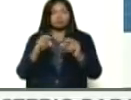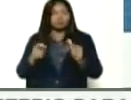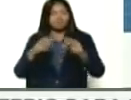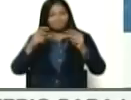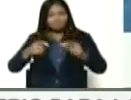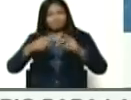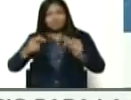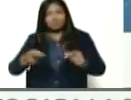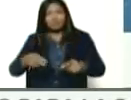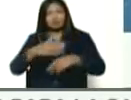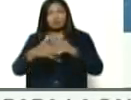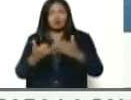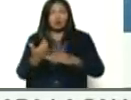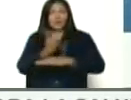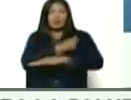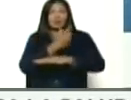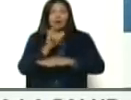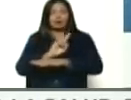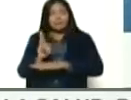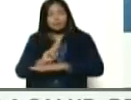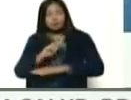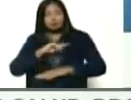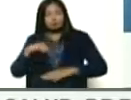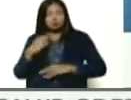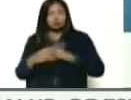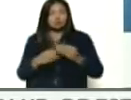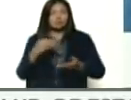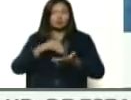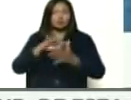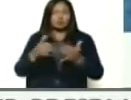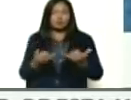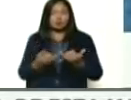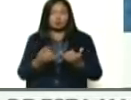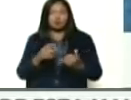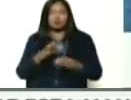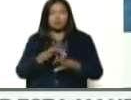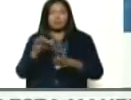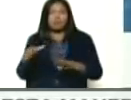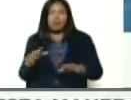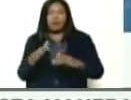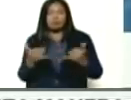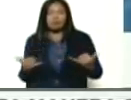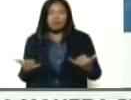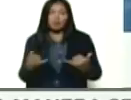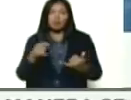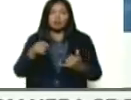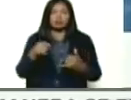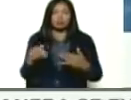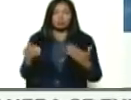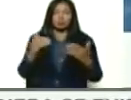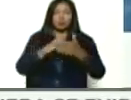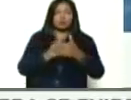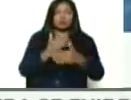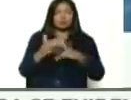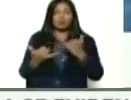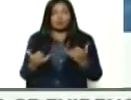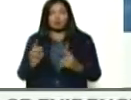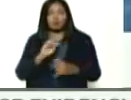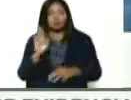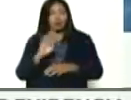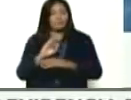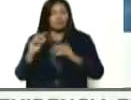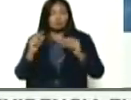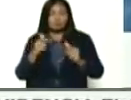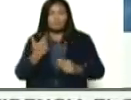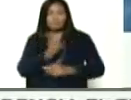la medida que vayan llegando las vacunas inmediatamente colocarla no dejar que se que se guarden que estén en guardadas sino inmediatamente